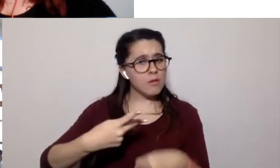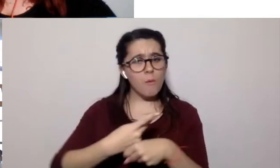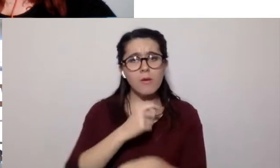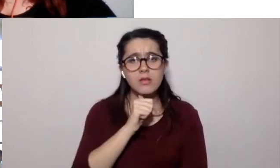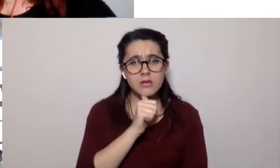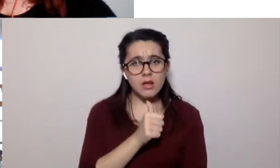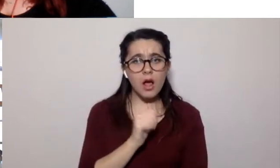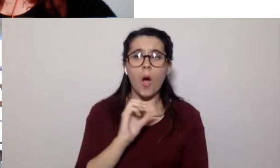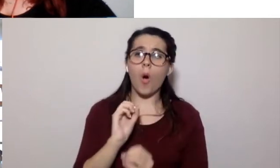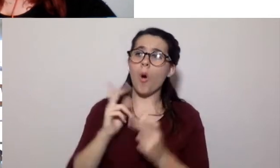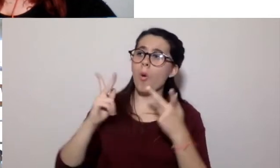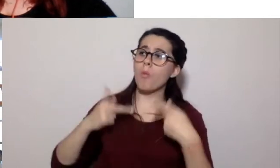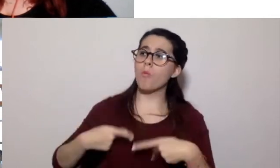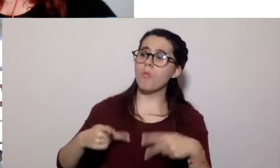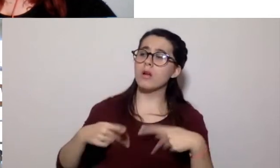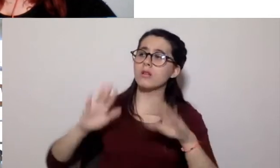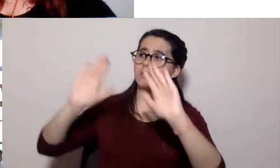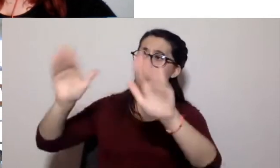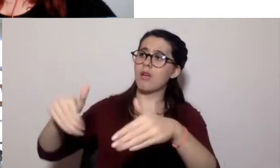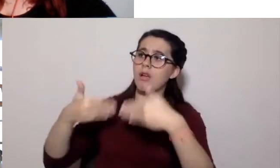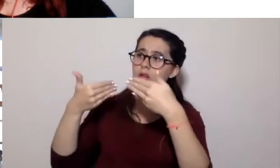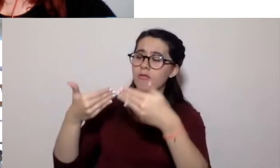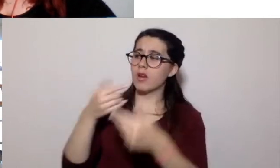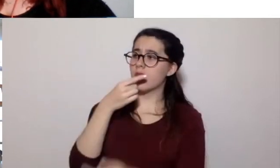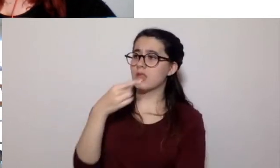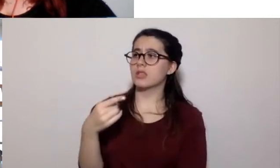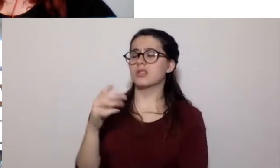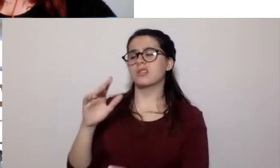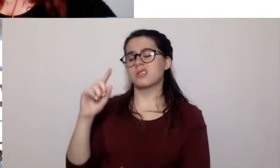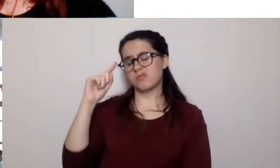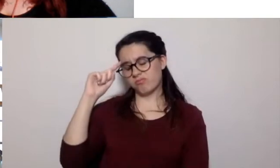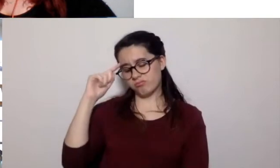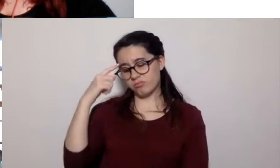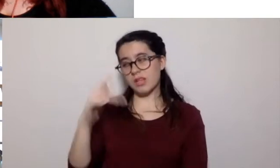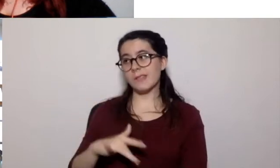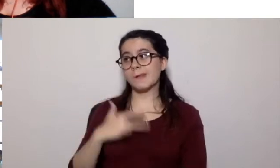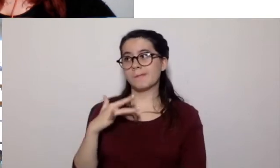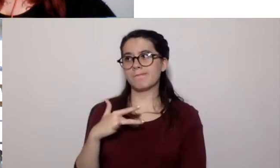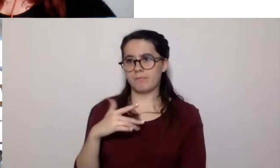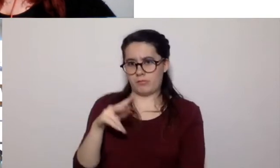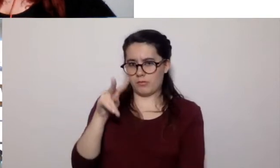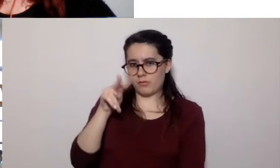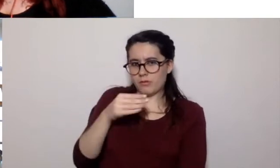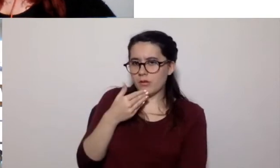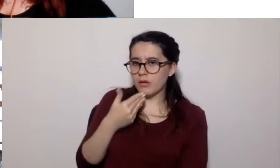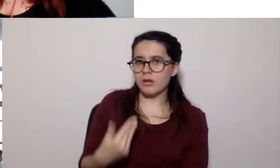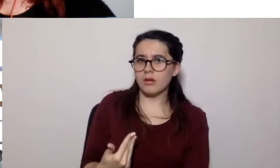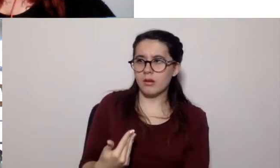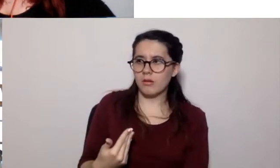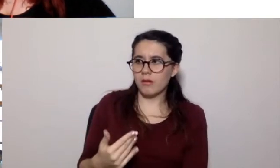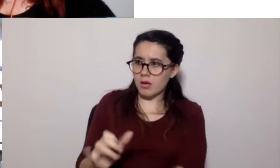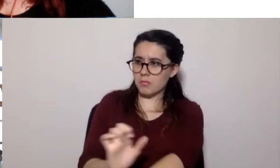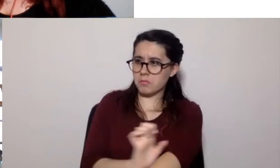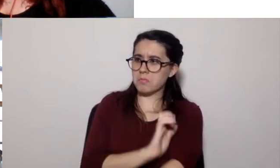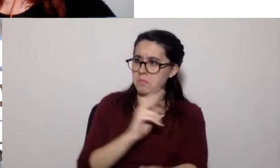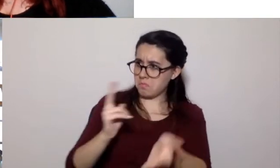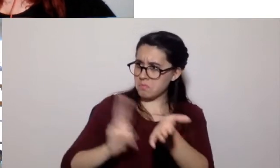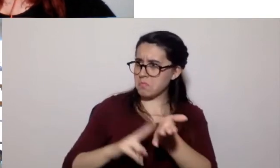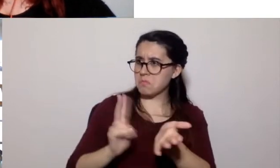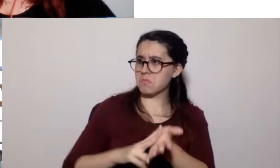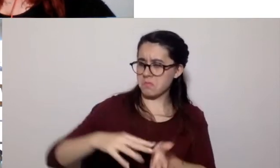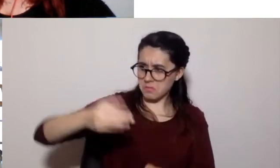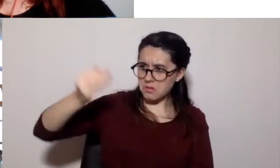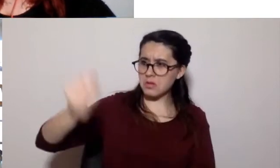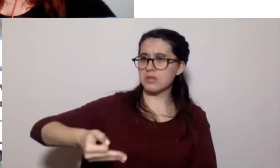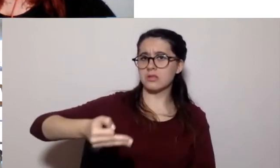estoy enojado, no lo tomes a mal, que es una emoción real y que se vale, ¿no? Y